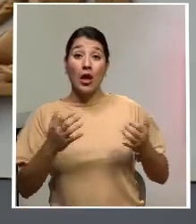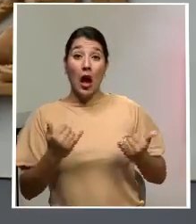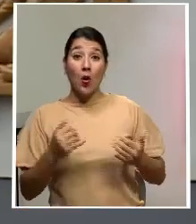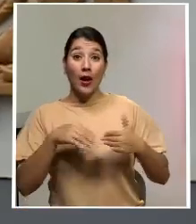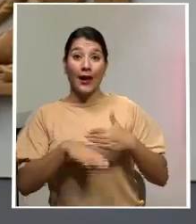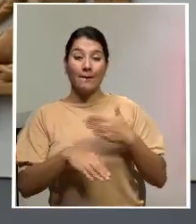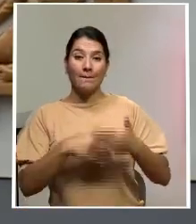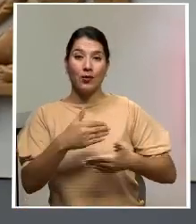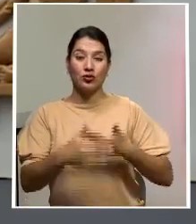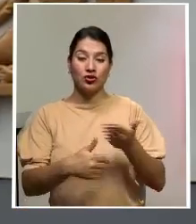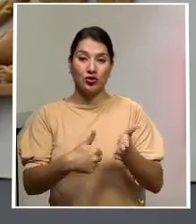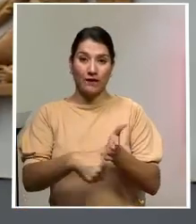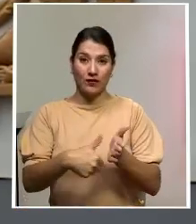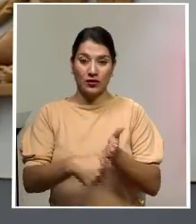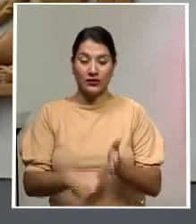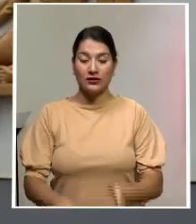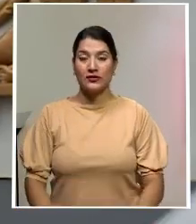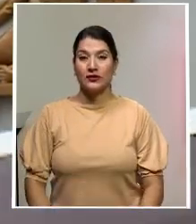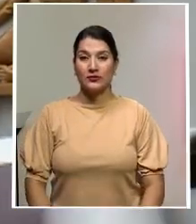votación.